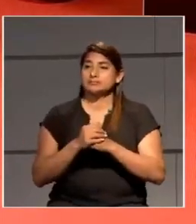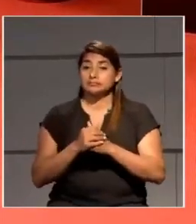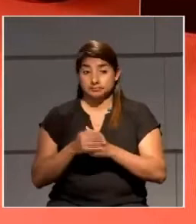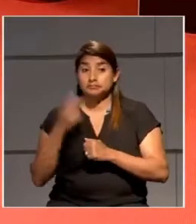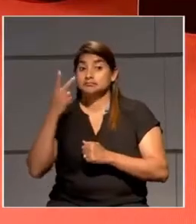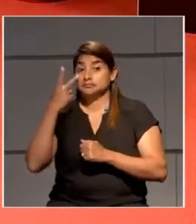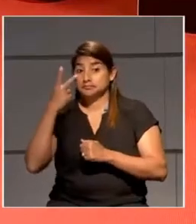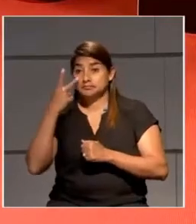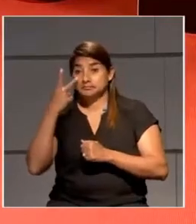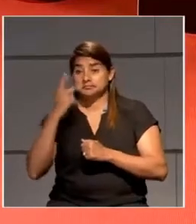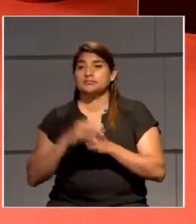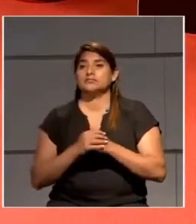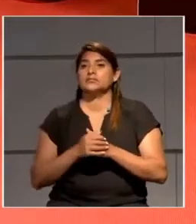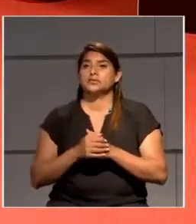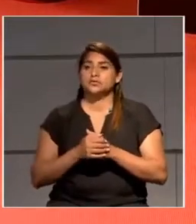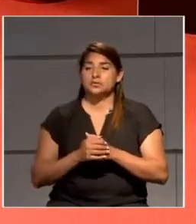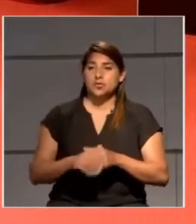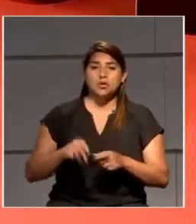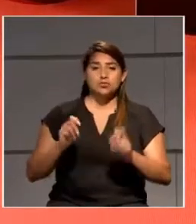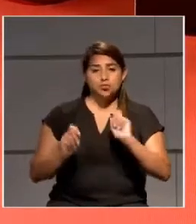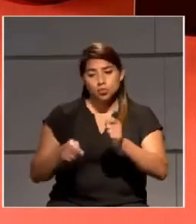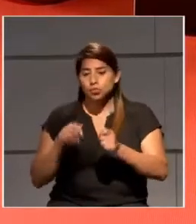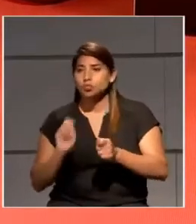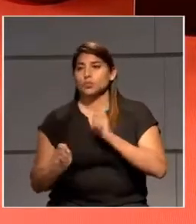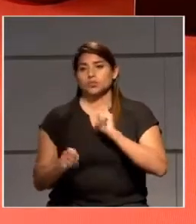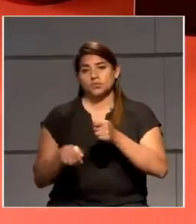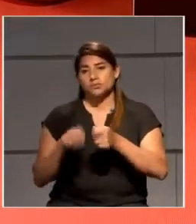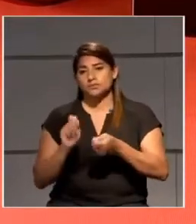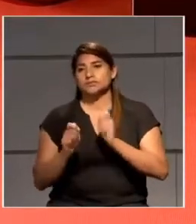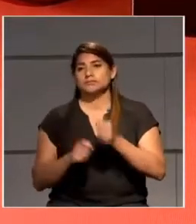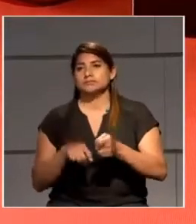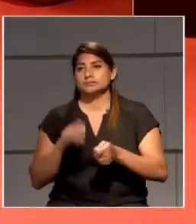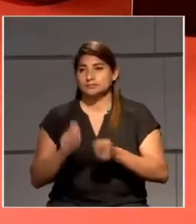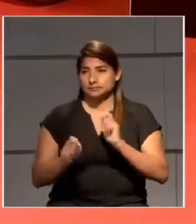¿Vieron? ¡Qué chivas suenan! Y ahora hagan tu.